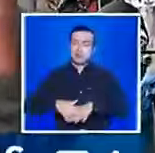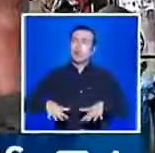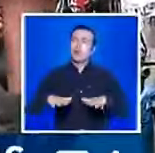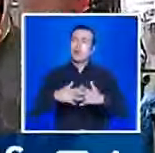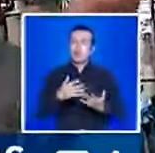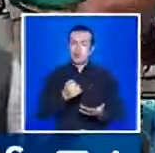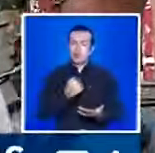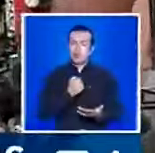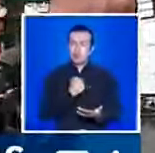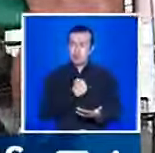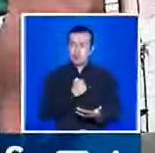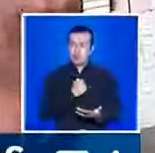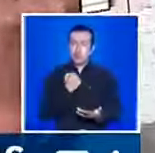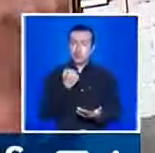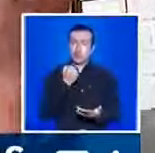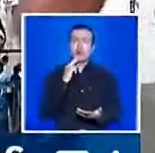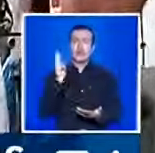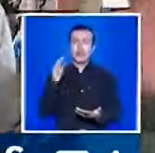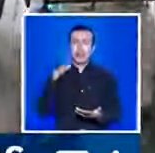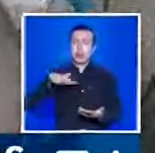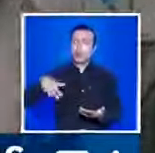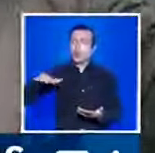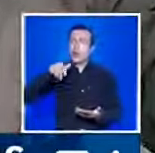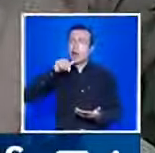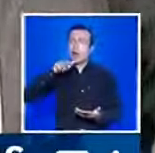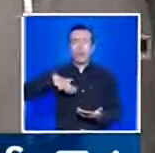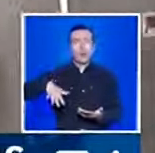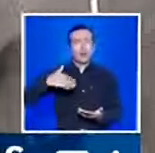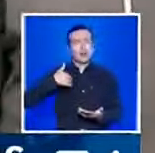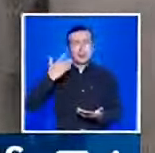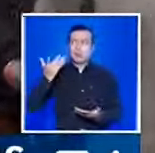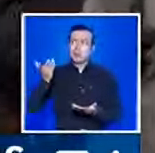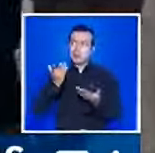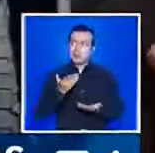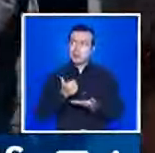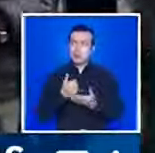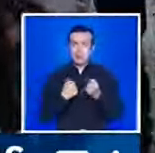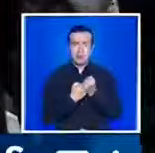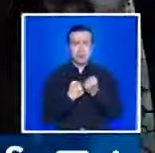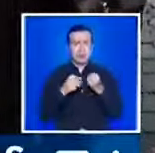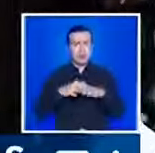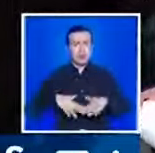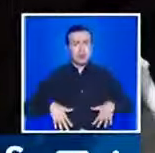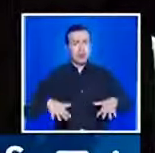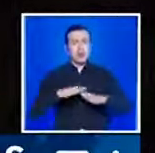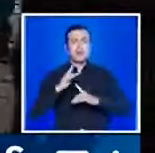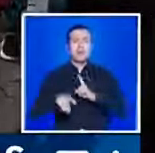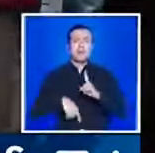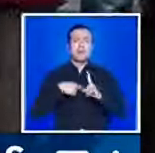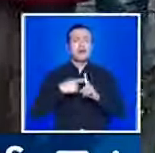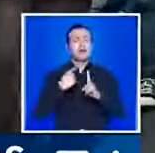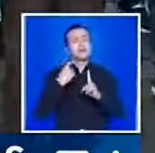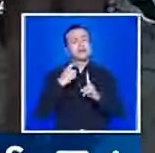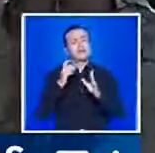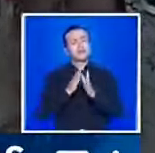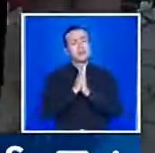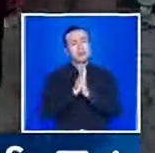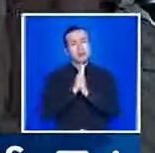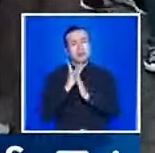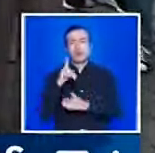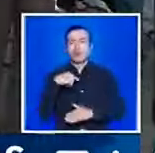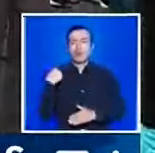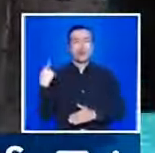tener este recurso hídrico, pero lo que necesitamos es que nos den soluciones aquí a la parroquia, y adicionalmente pedimos que nosotros somos